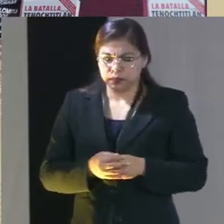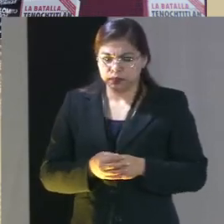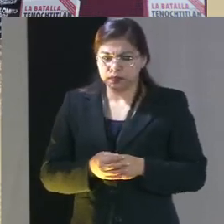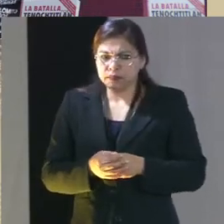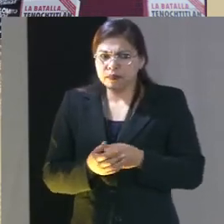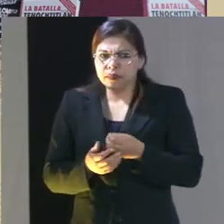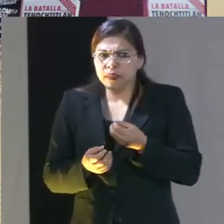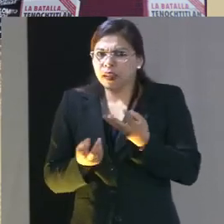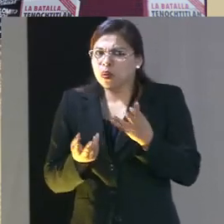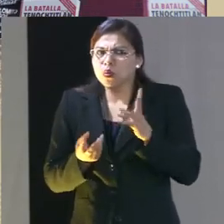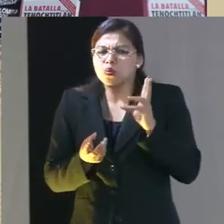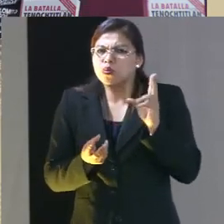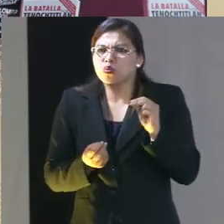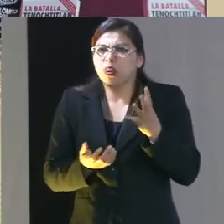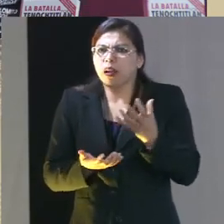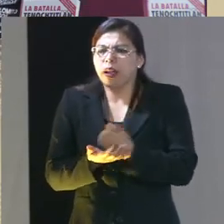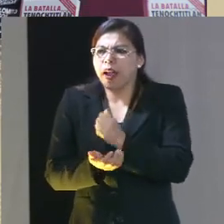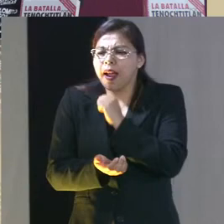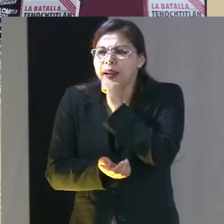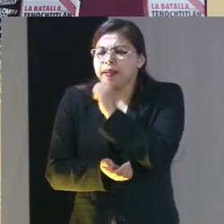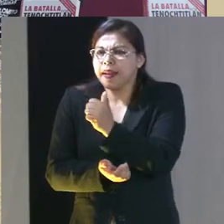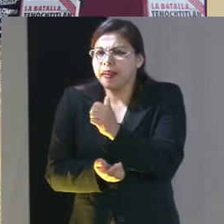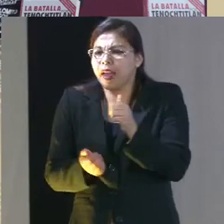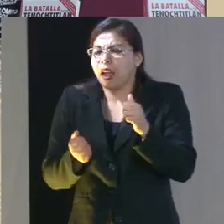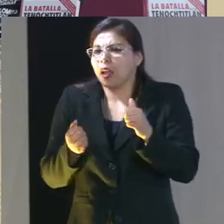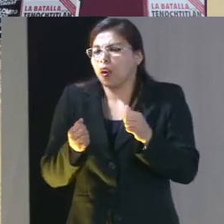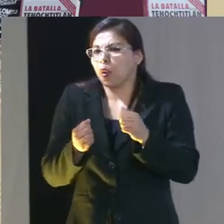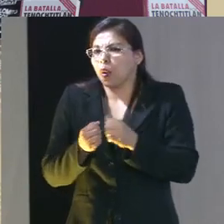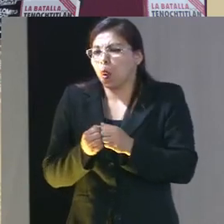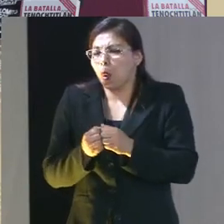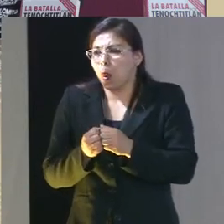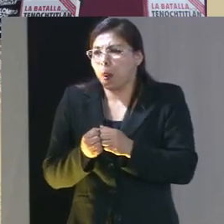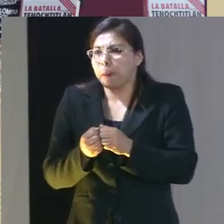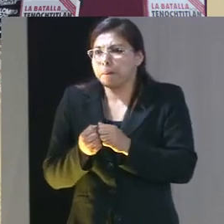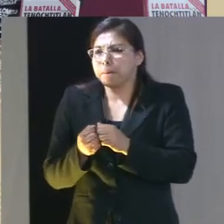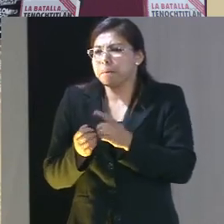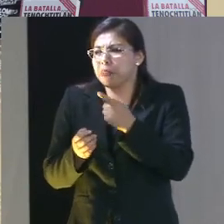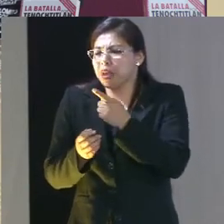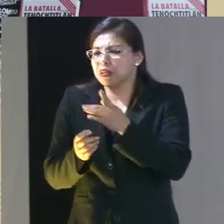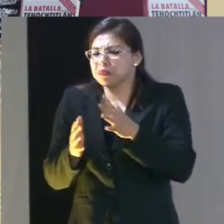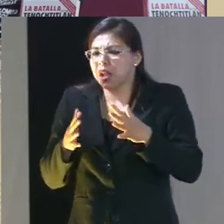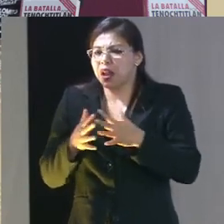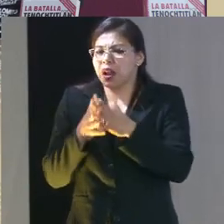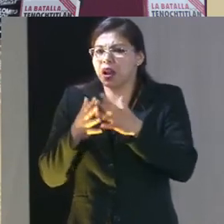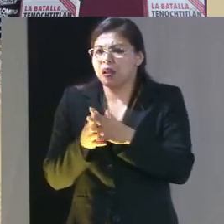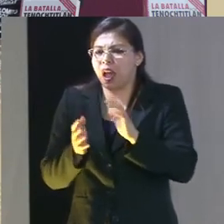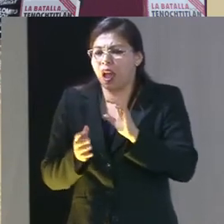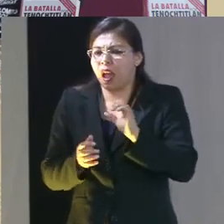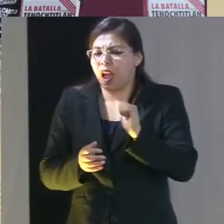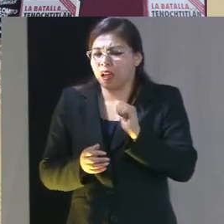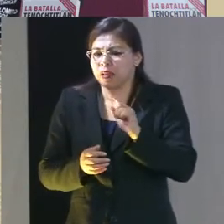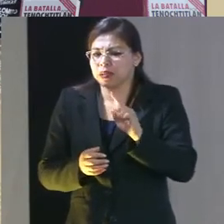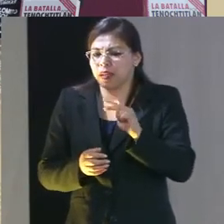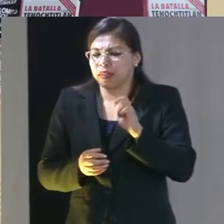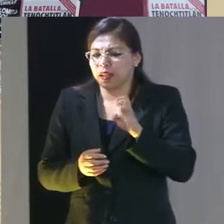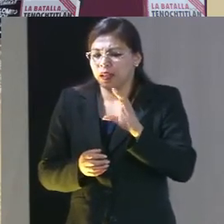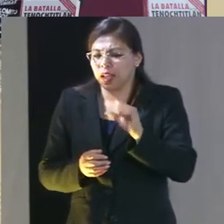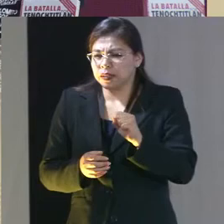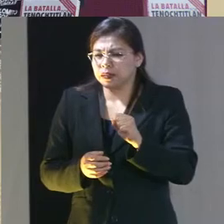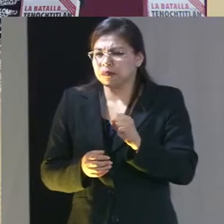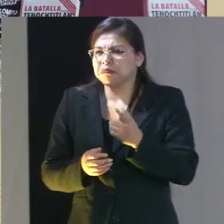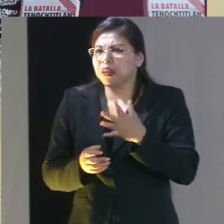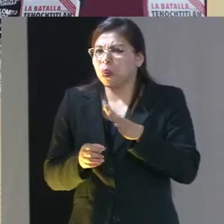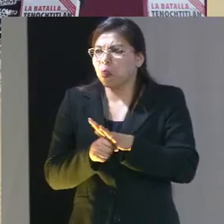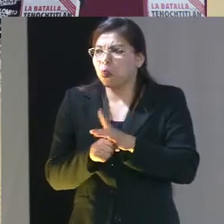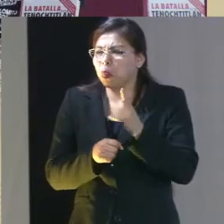pues, que ellos no iban a ganar nada con derrotar a los aztecas, que sus condiciones, como las vemos hasta el presente, iban a